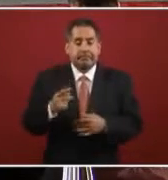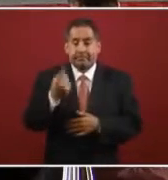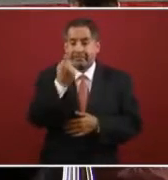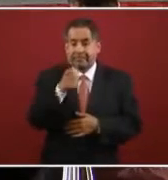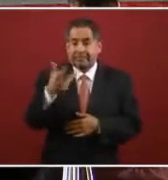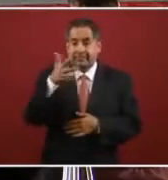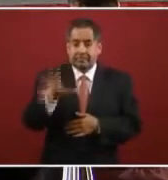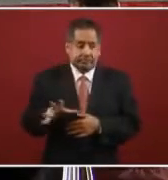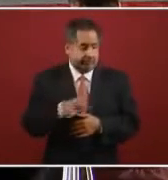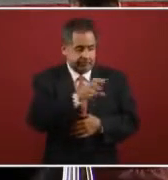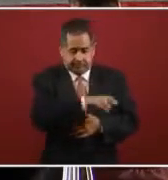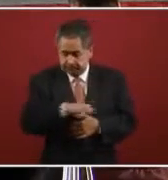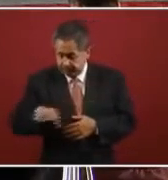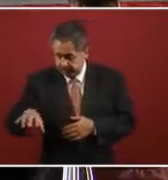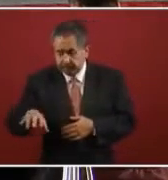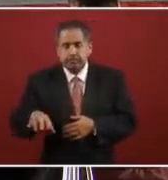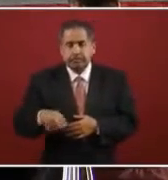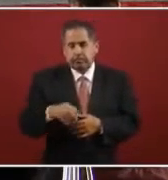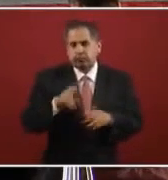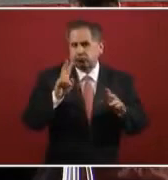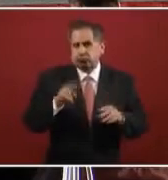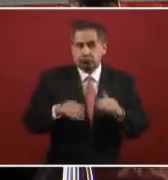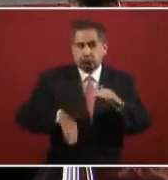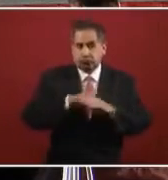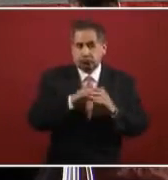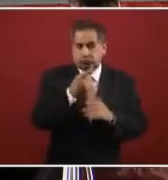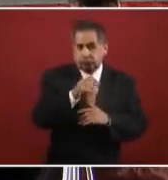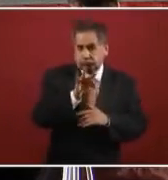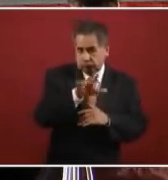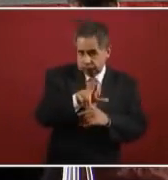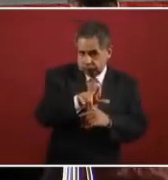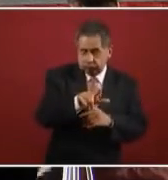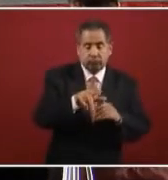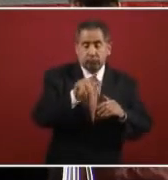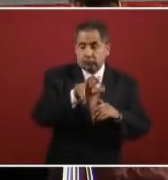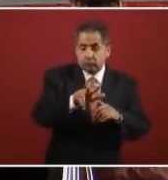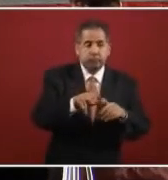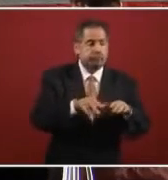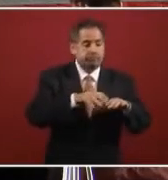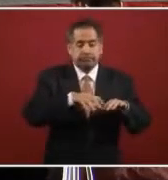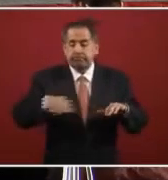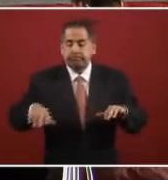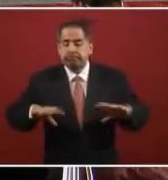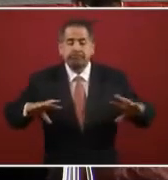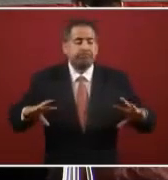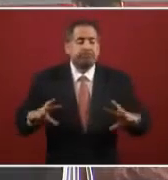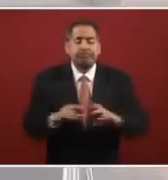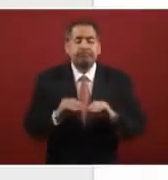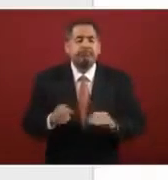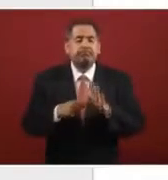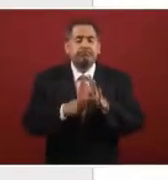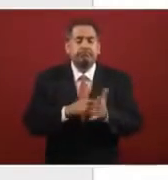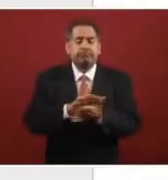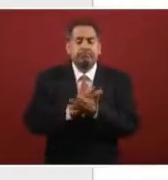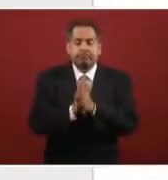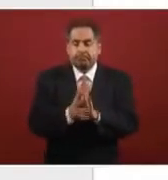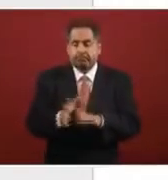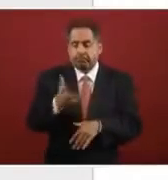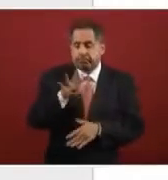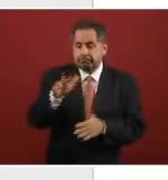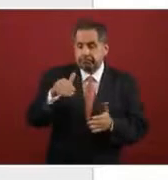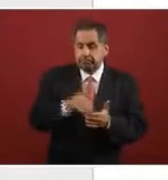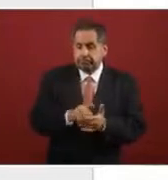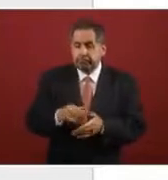lotes de They 148. sold 110 lots out of 148. 110 lotes equivale It a is the 10 equivalent of